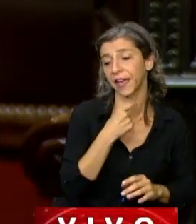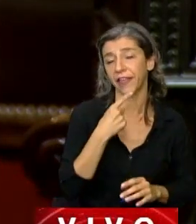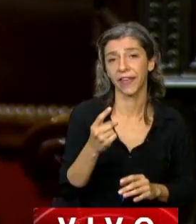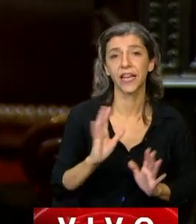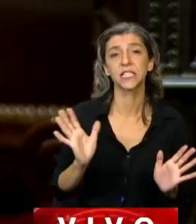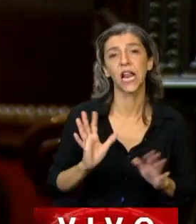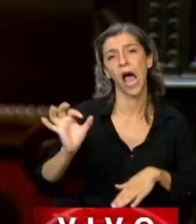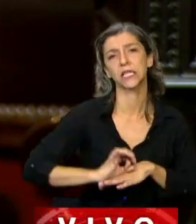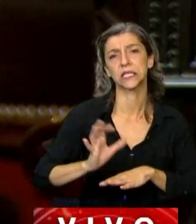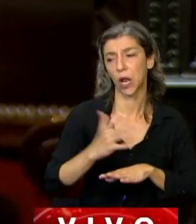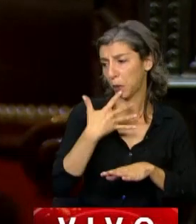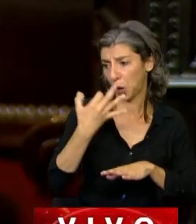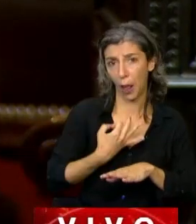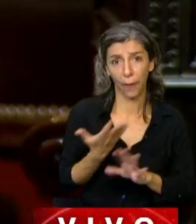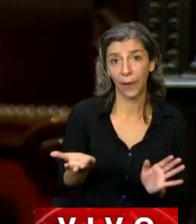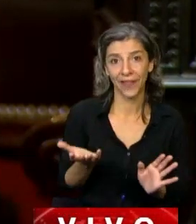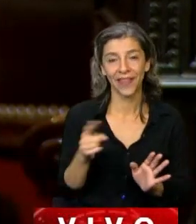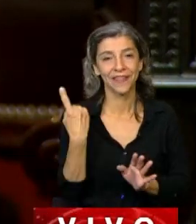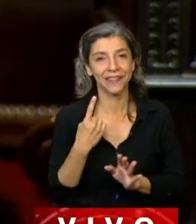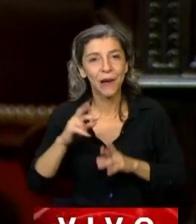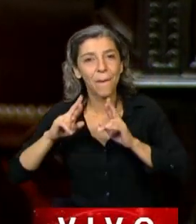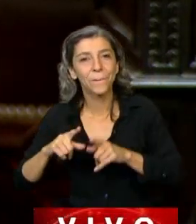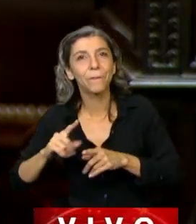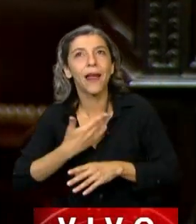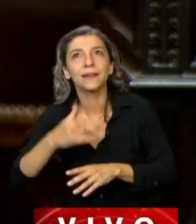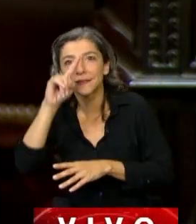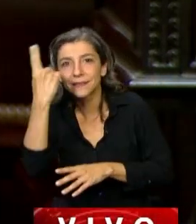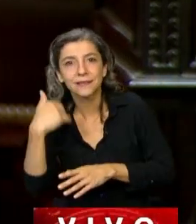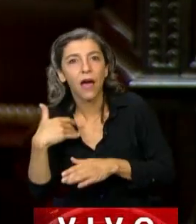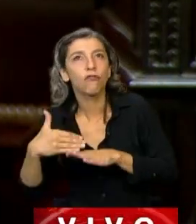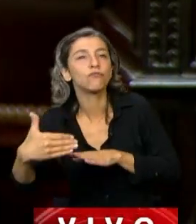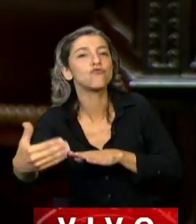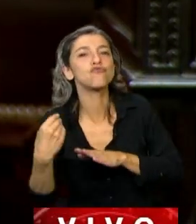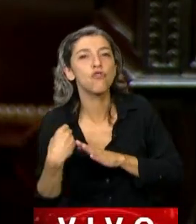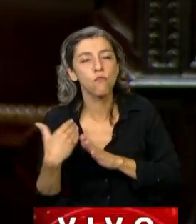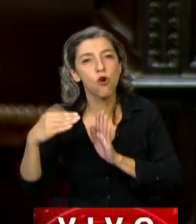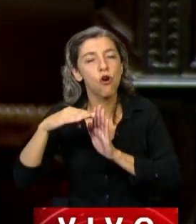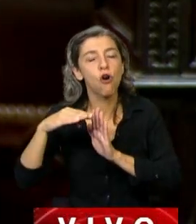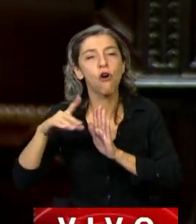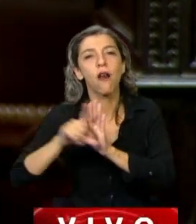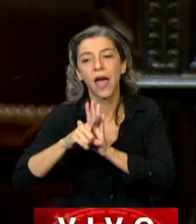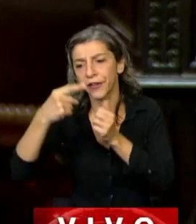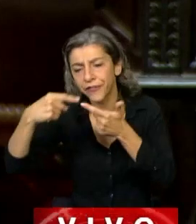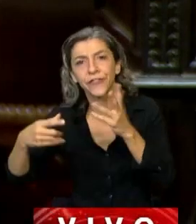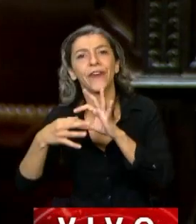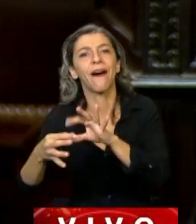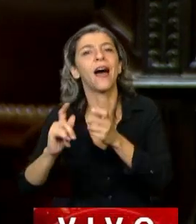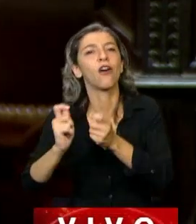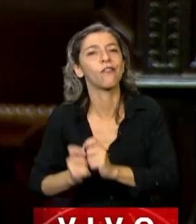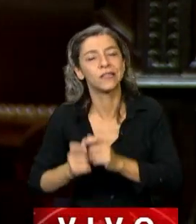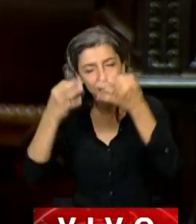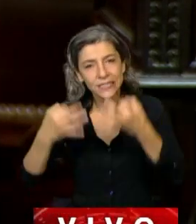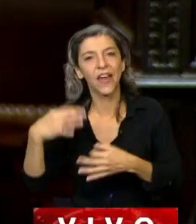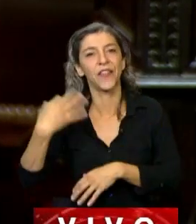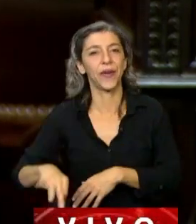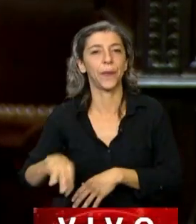de Estado, que es lo que hace falta para solucionar estos problemas. No es una política de Estado eficiente, no es una solución para